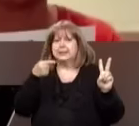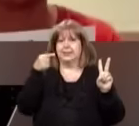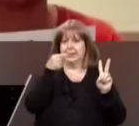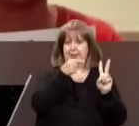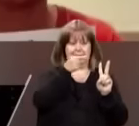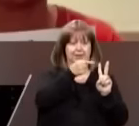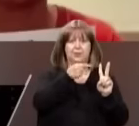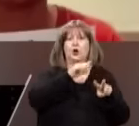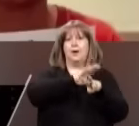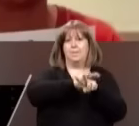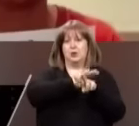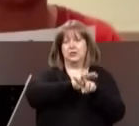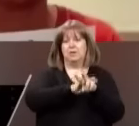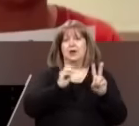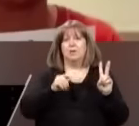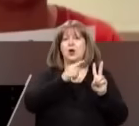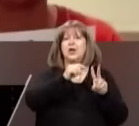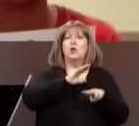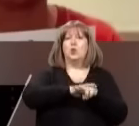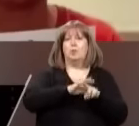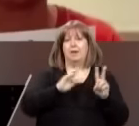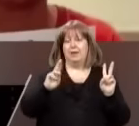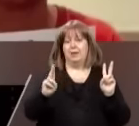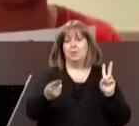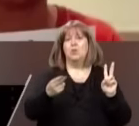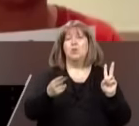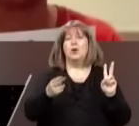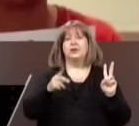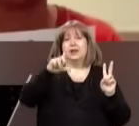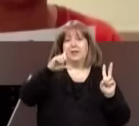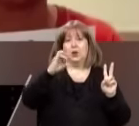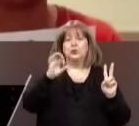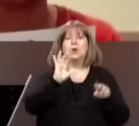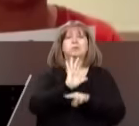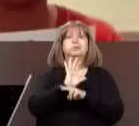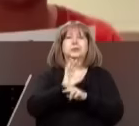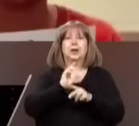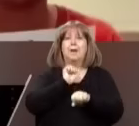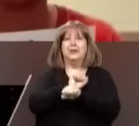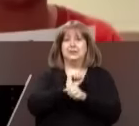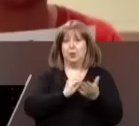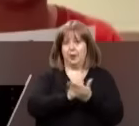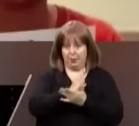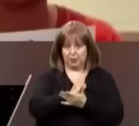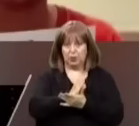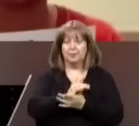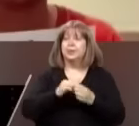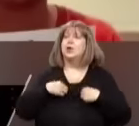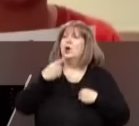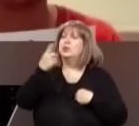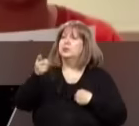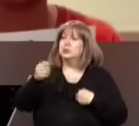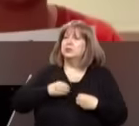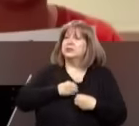pero la cuestión de la responsabilidad por el homicidio agravado que iba a importar la prisión perpetua. Doctor, se lo ve muy emocionado, doctor,